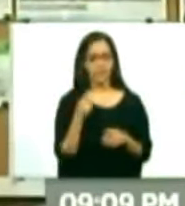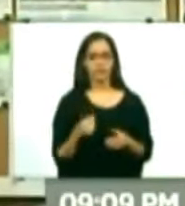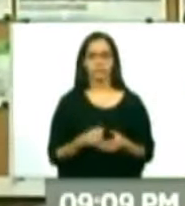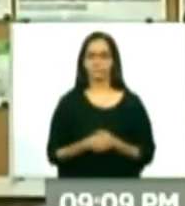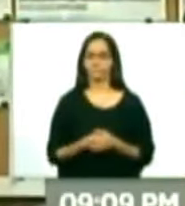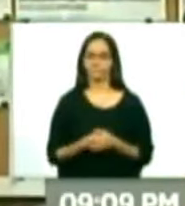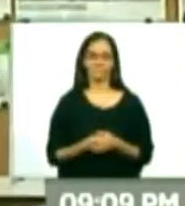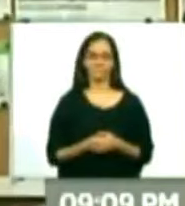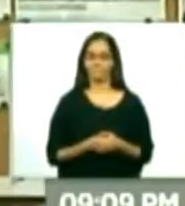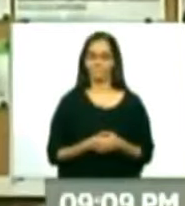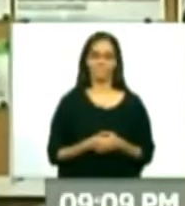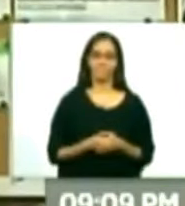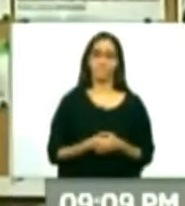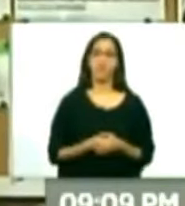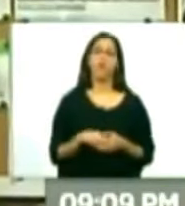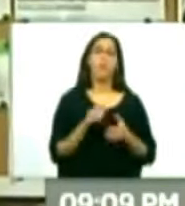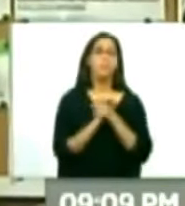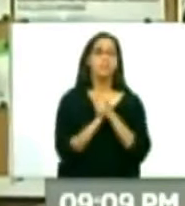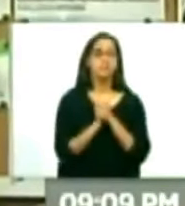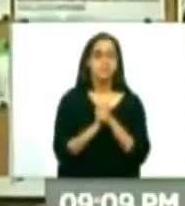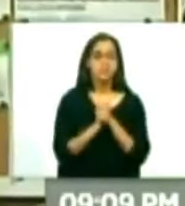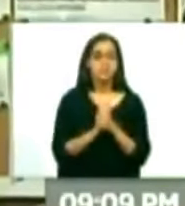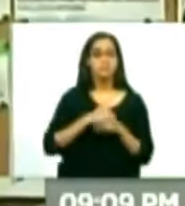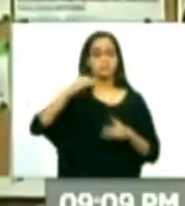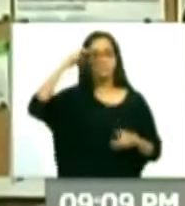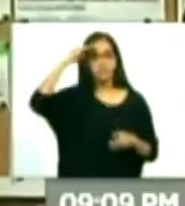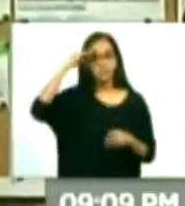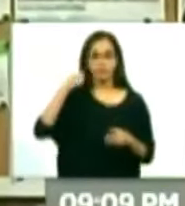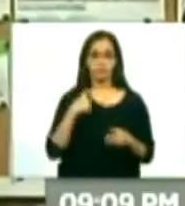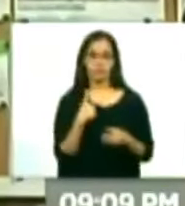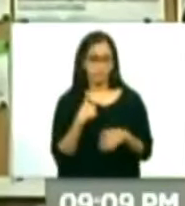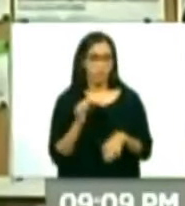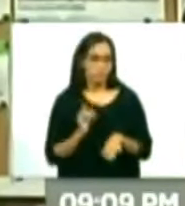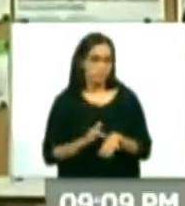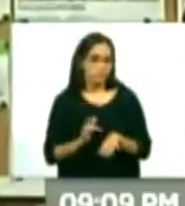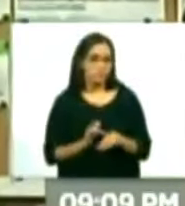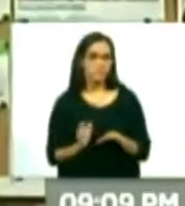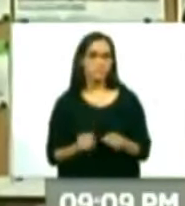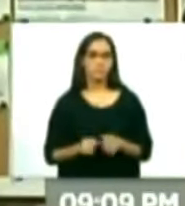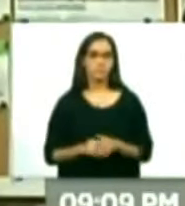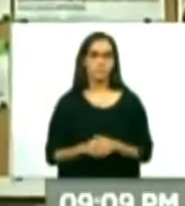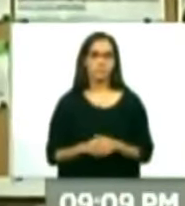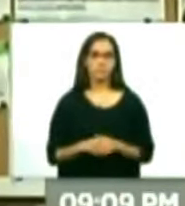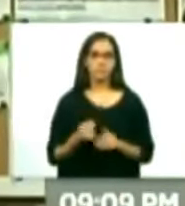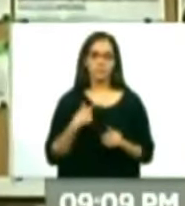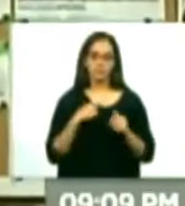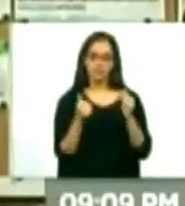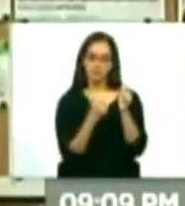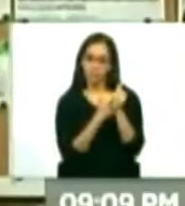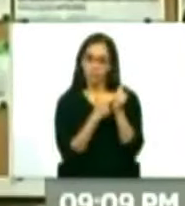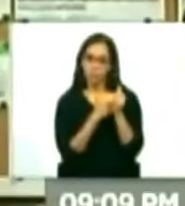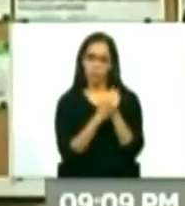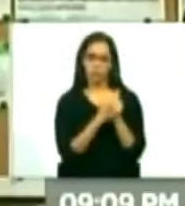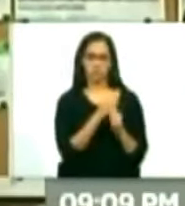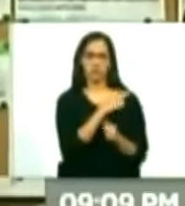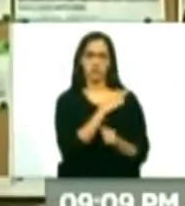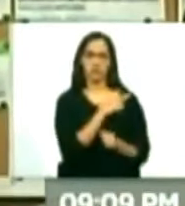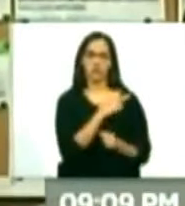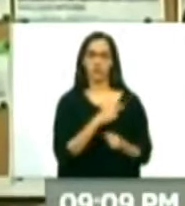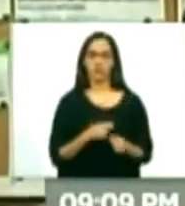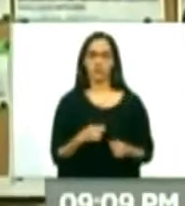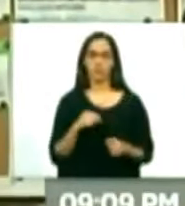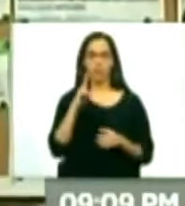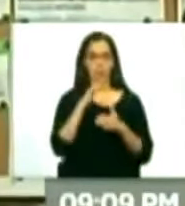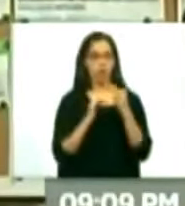Arria. Los compañeros de la Fuerza Armada. A mí me tocó. Era subteniente yo. Estaba en la